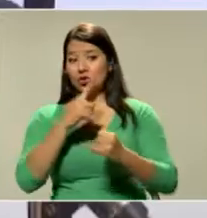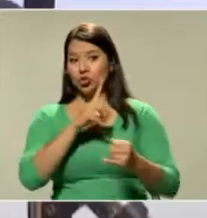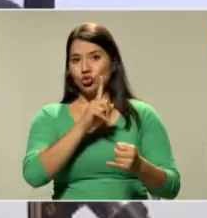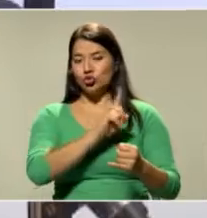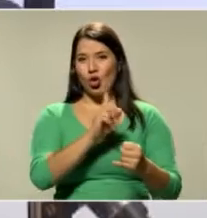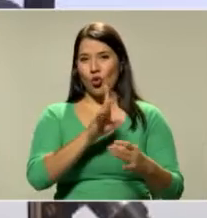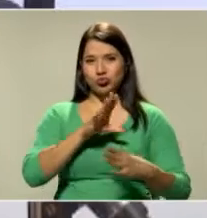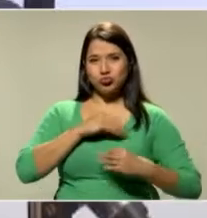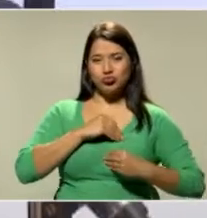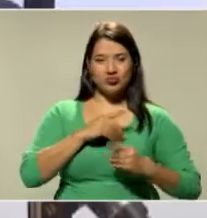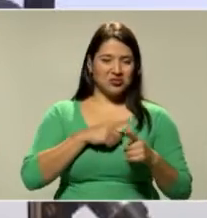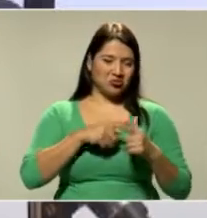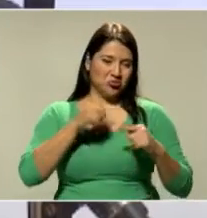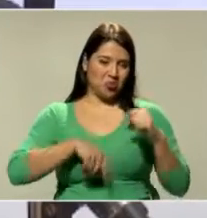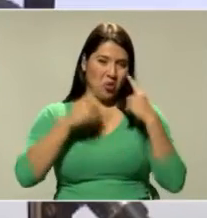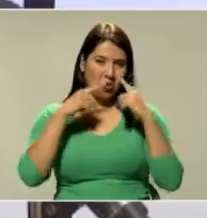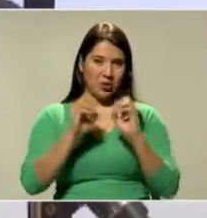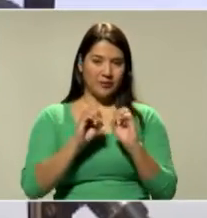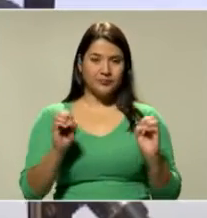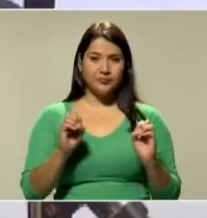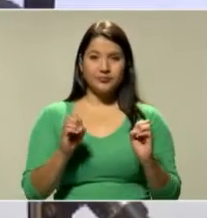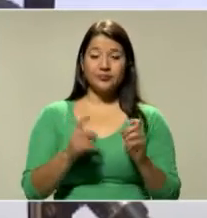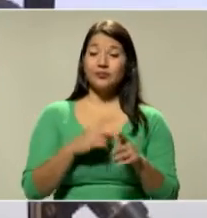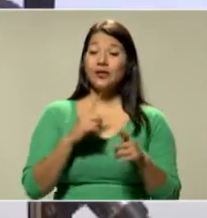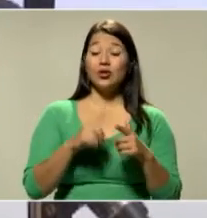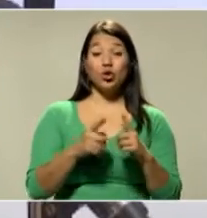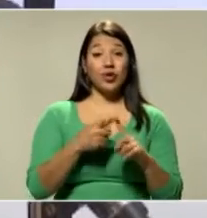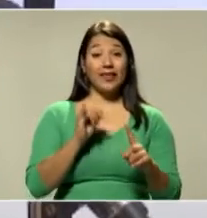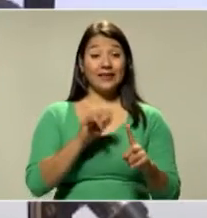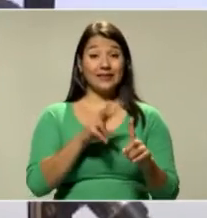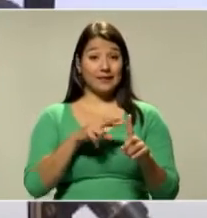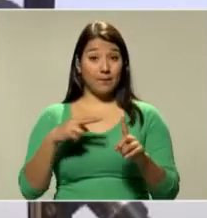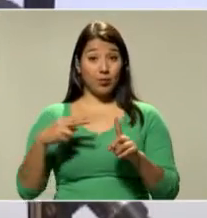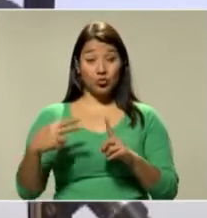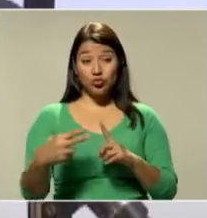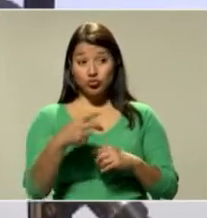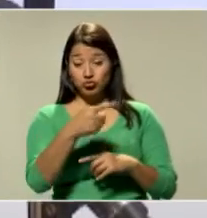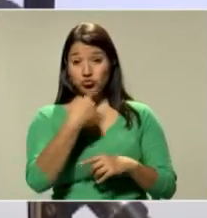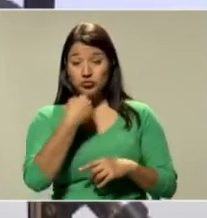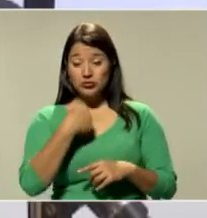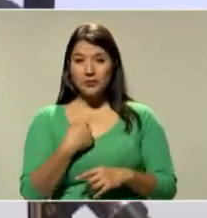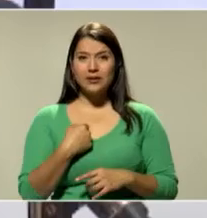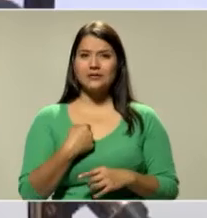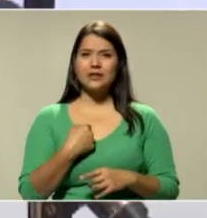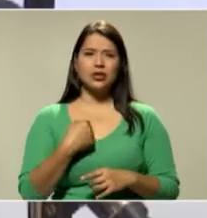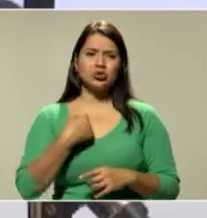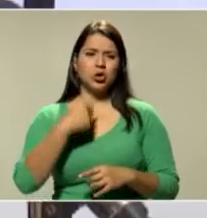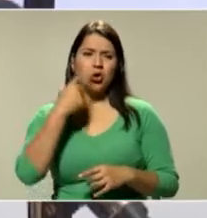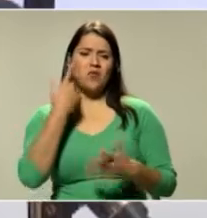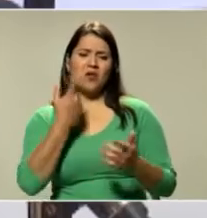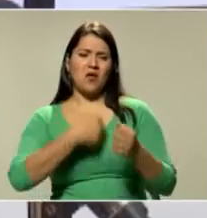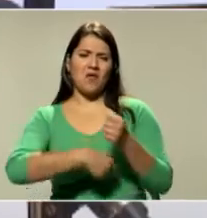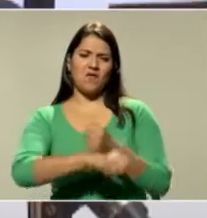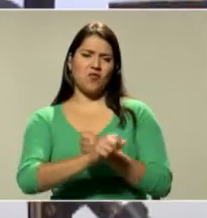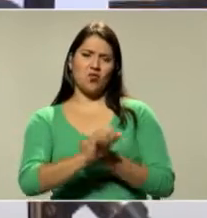que yo planteo. Entonces, desde ese punto de vista que vos lo estás manifestando, no veo el fútbol